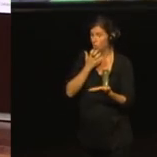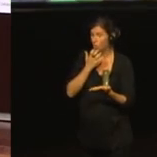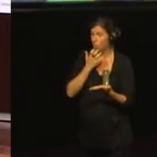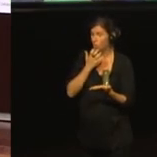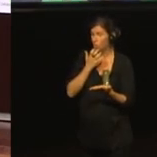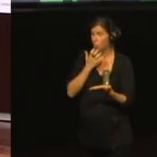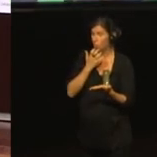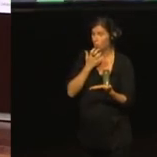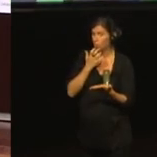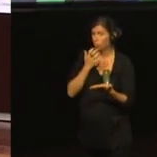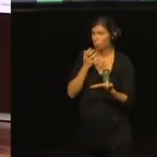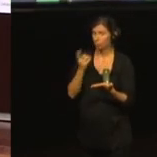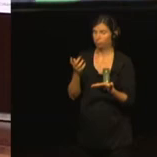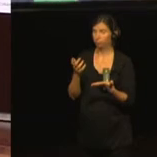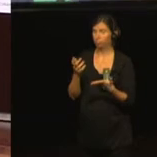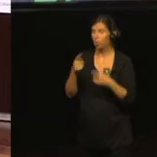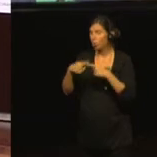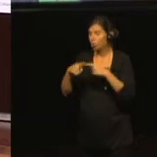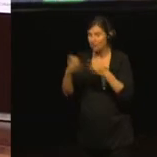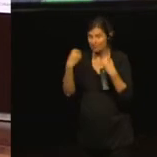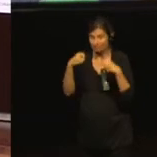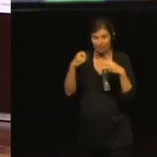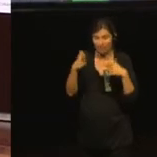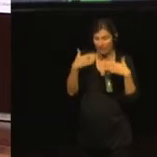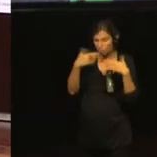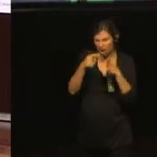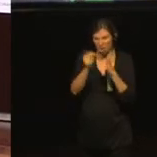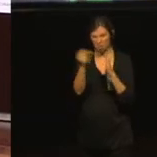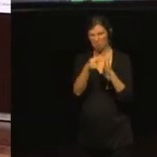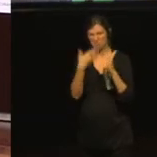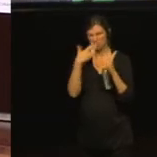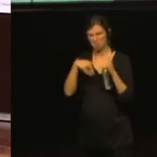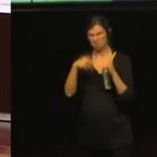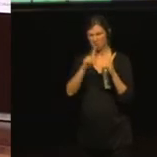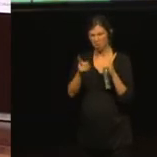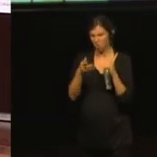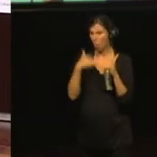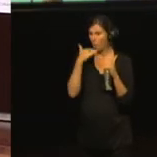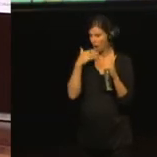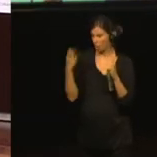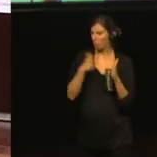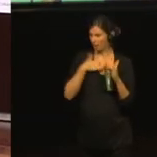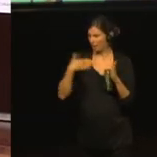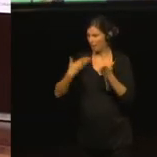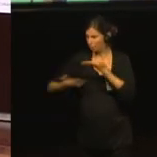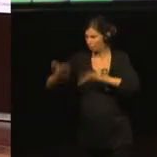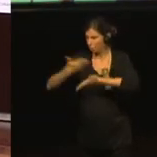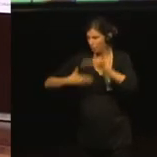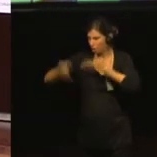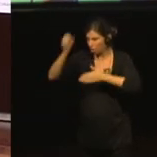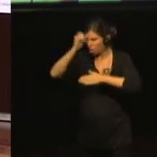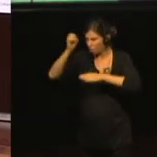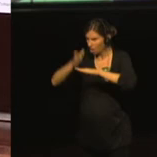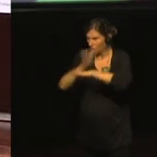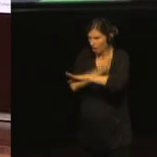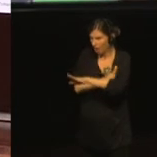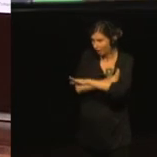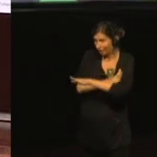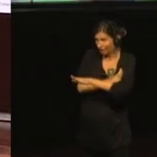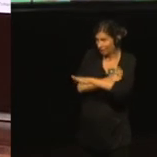elementos prácticos, pues sería un obstáculo. Y por lo tanto quisimos trabajar con personas sordociegas para